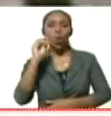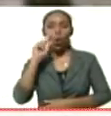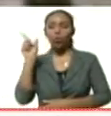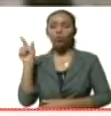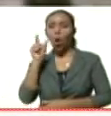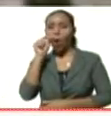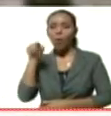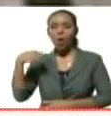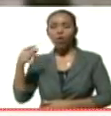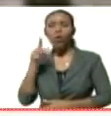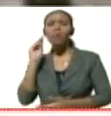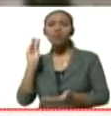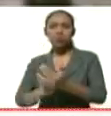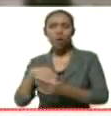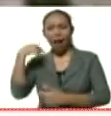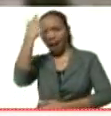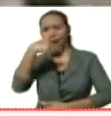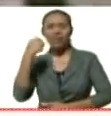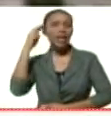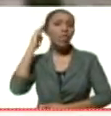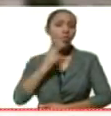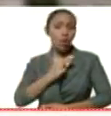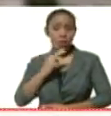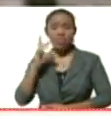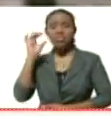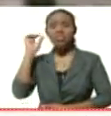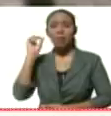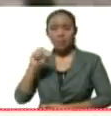Morillo le puso precio a la cabeza de Bolívar también.